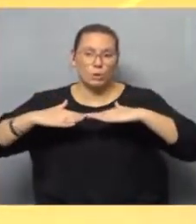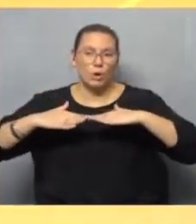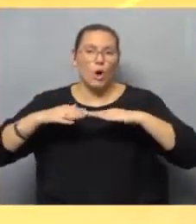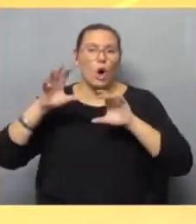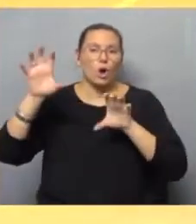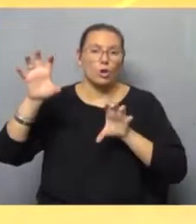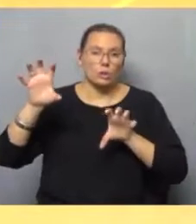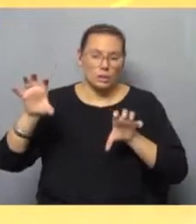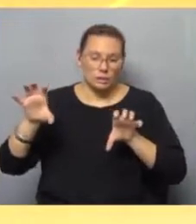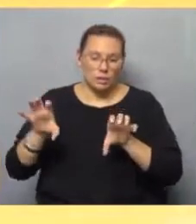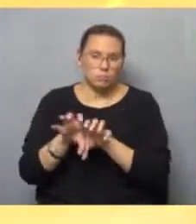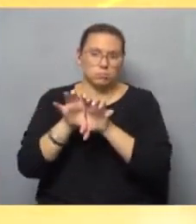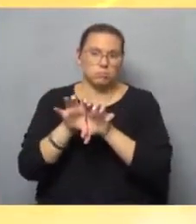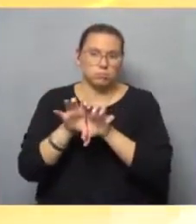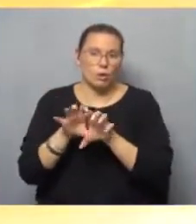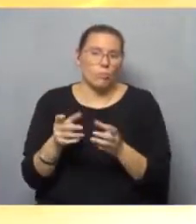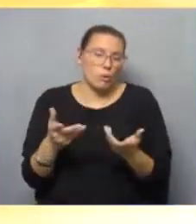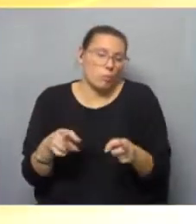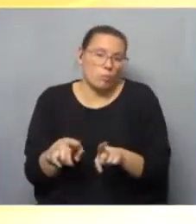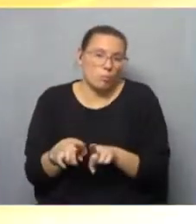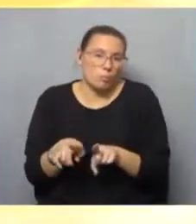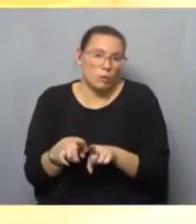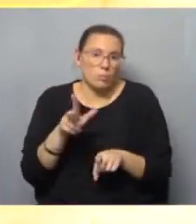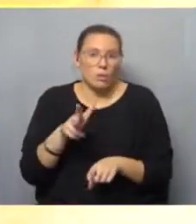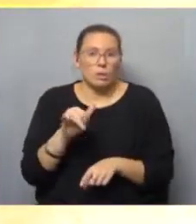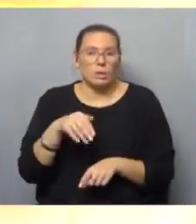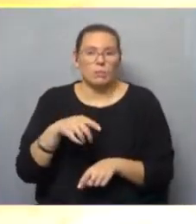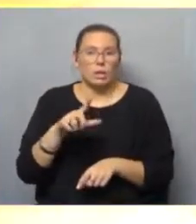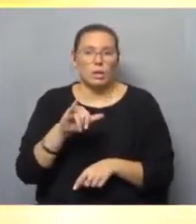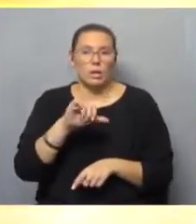continentes, como sucede, digamos, en los Himalayas. Entonces,